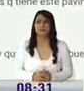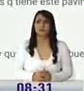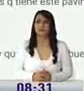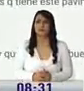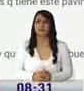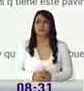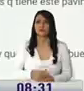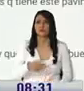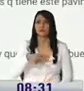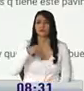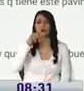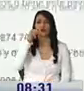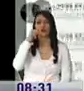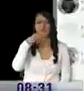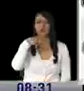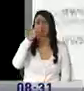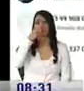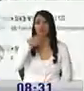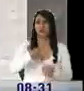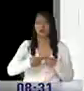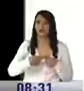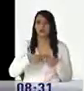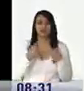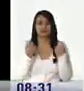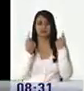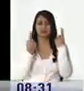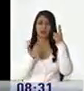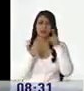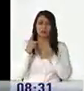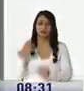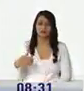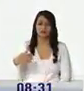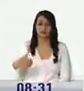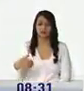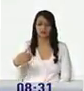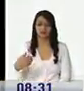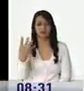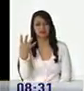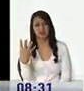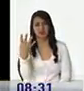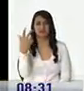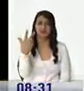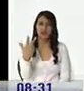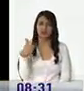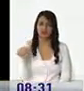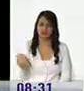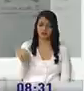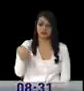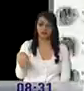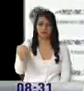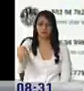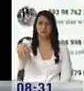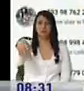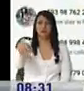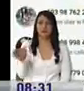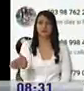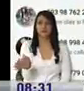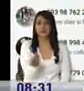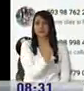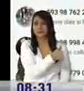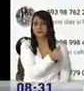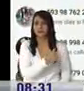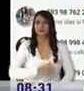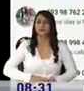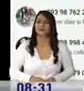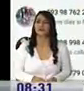está al norte Sí yo tampoco hay de tres en tres de cuatro en cuatro queé nos manda por acá Ah lo que ha solicitado